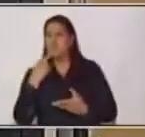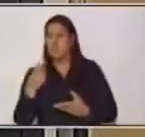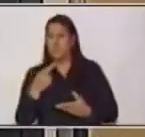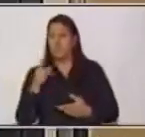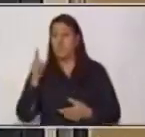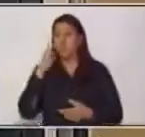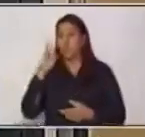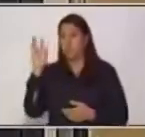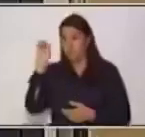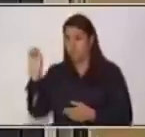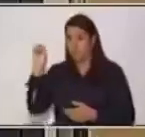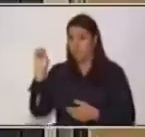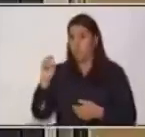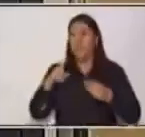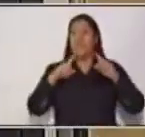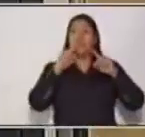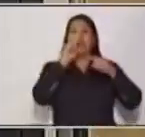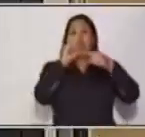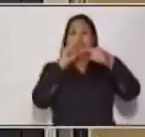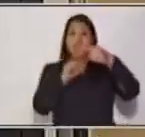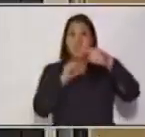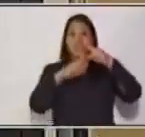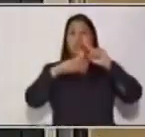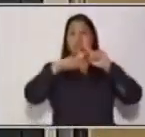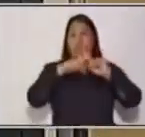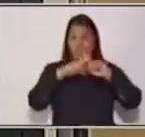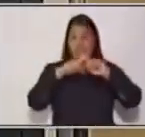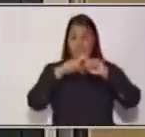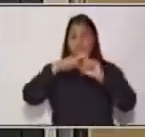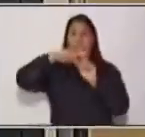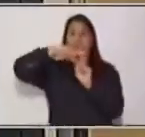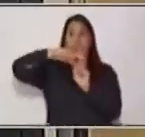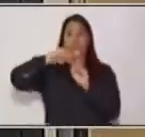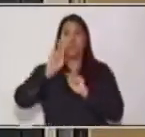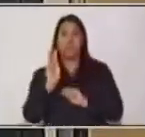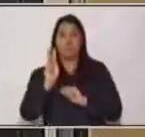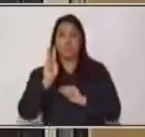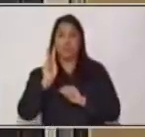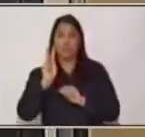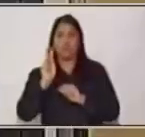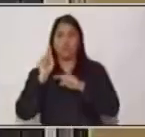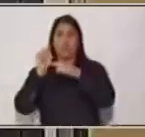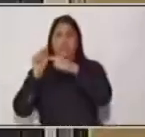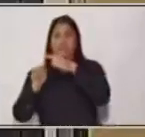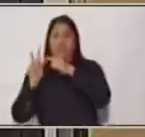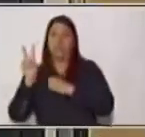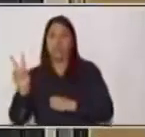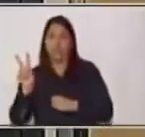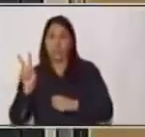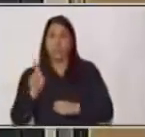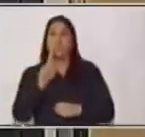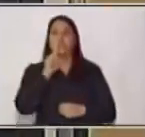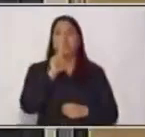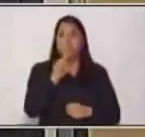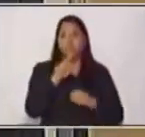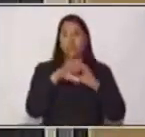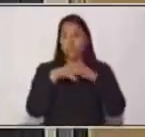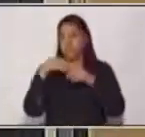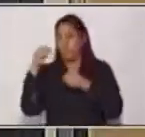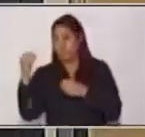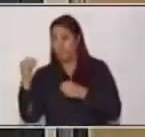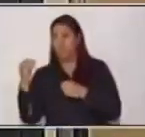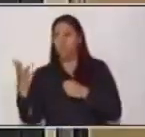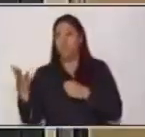Y entre 2, lo que tienes que hacer es colocar, según lo que aprendimos en este ejemplo, es